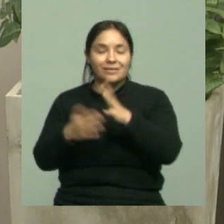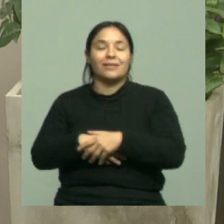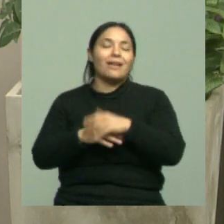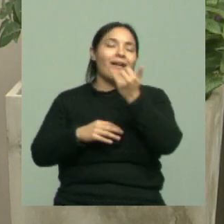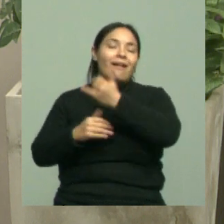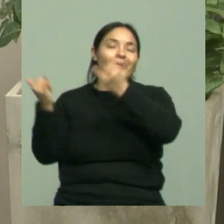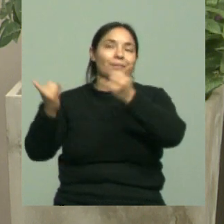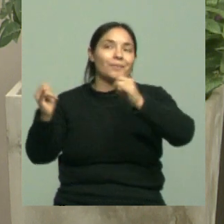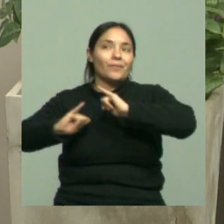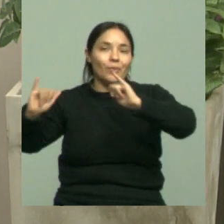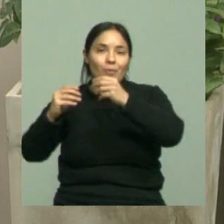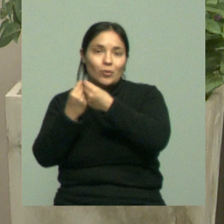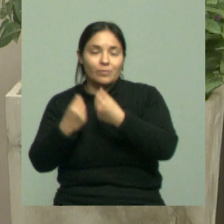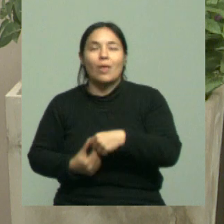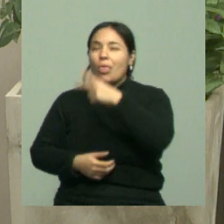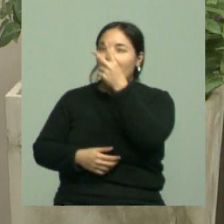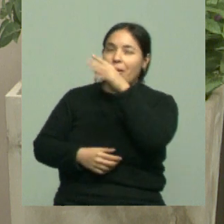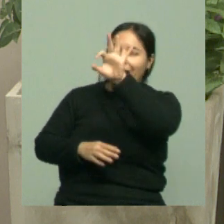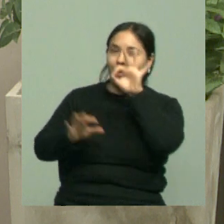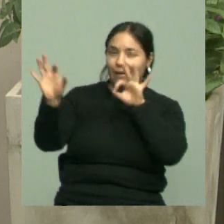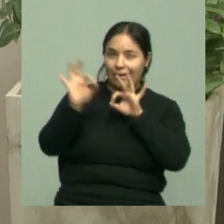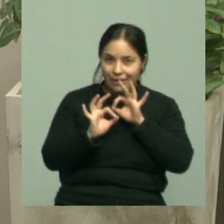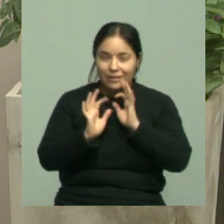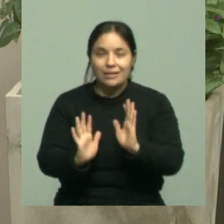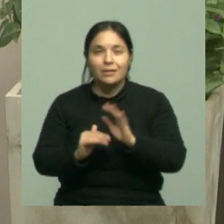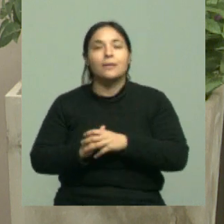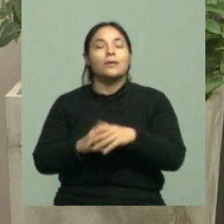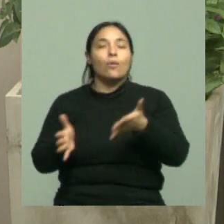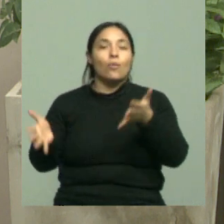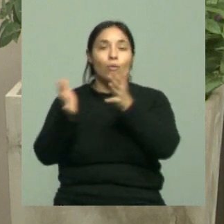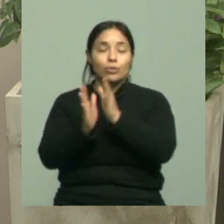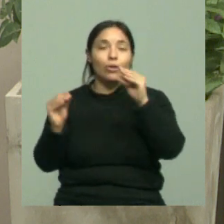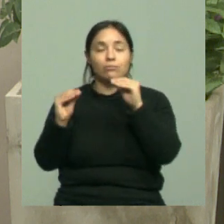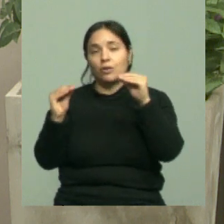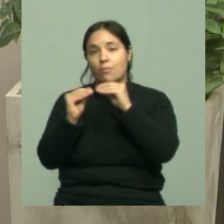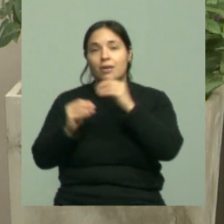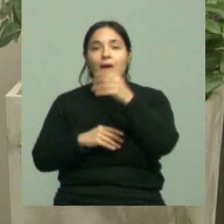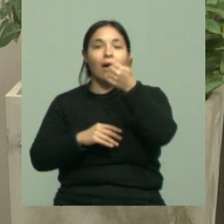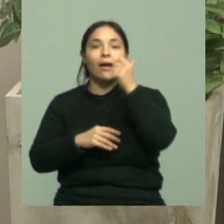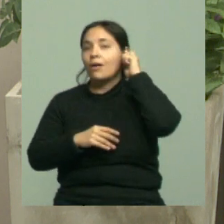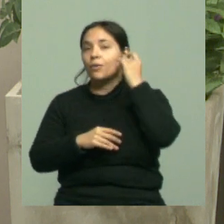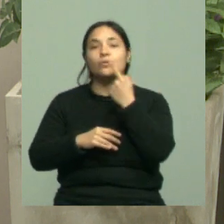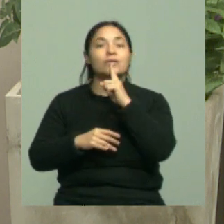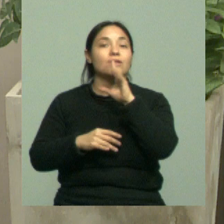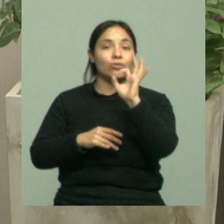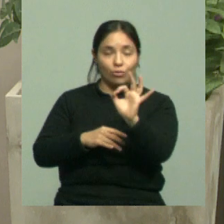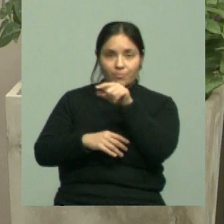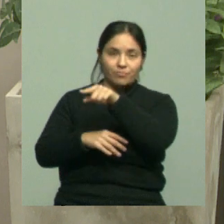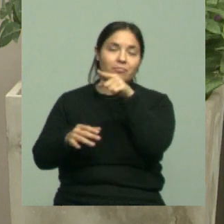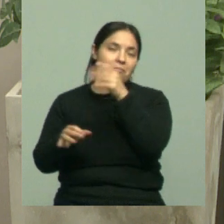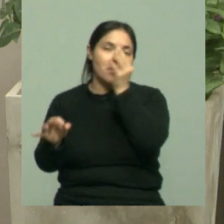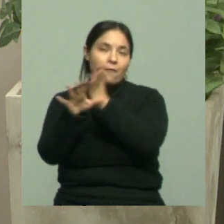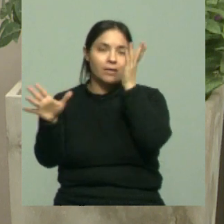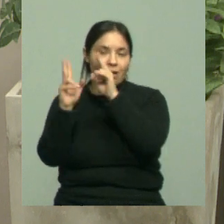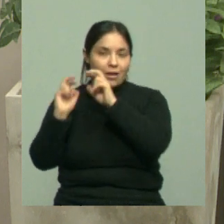a centrar en dos en particular. Y lo vamos a hablar con Augusto Grilli Fox, que lo tenemos en una videollamada para, bueno, como analista internacional,